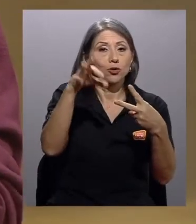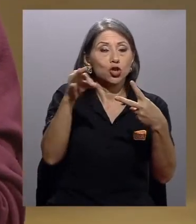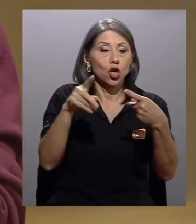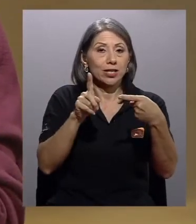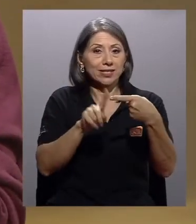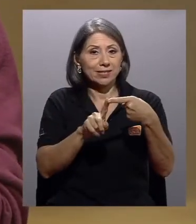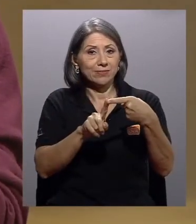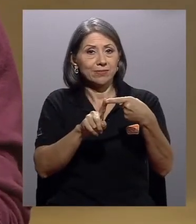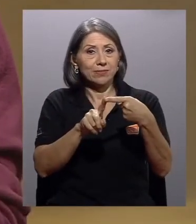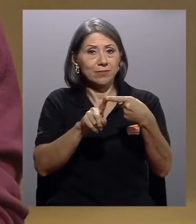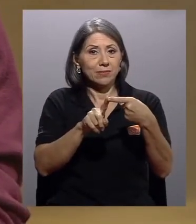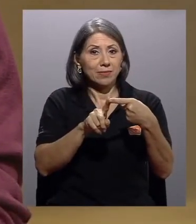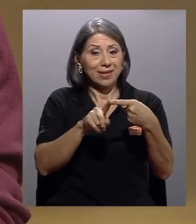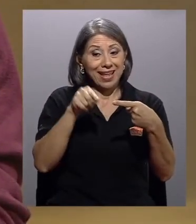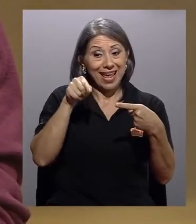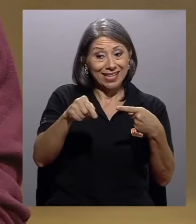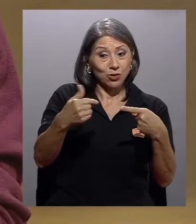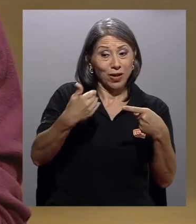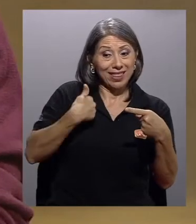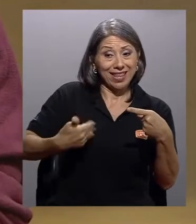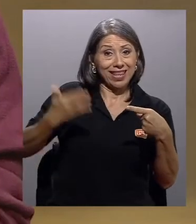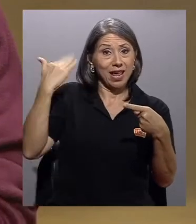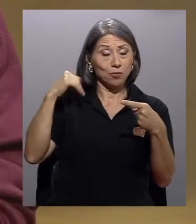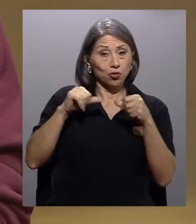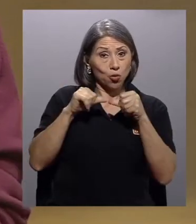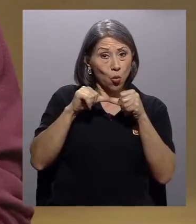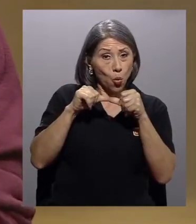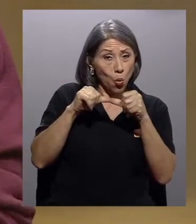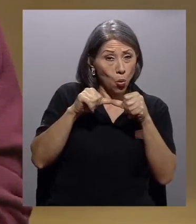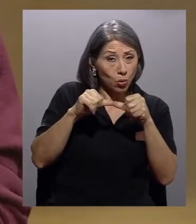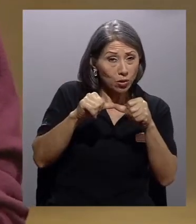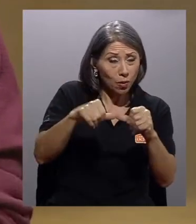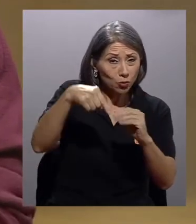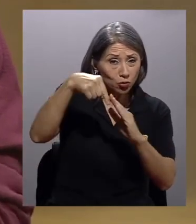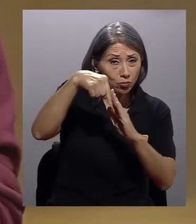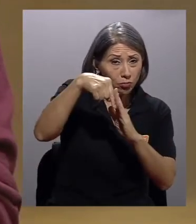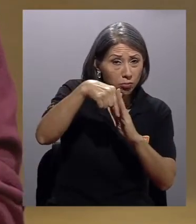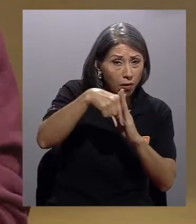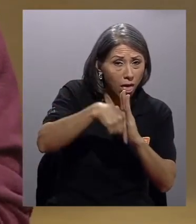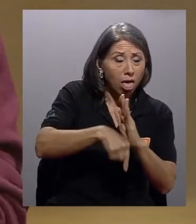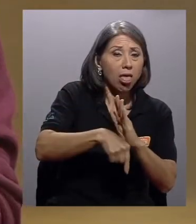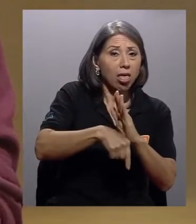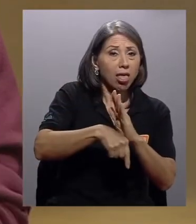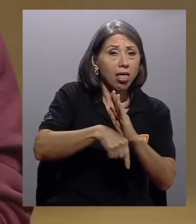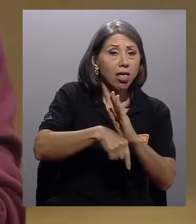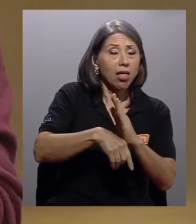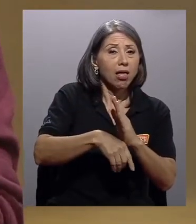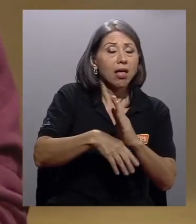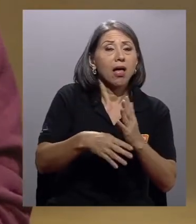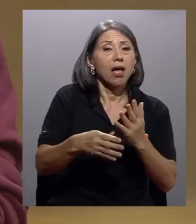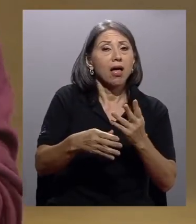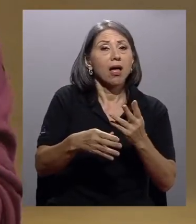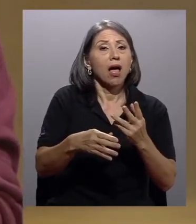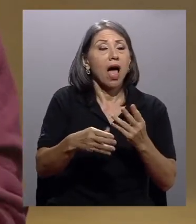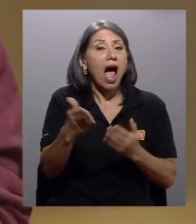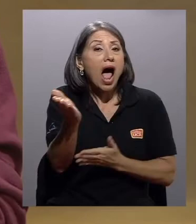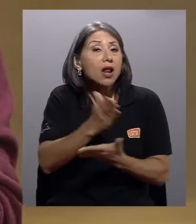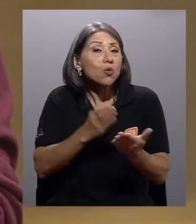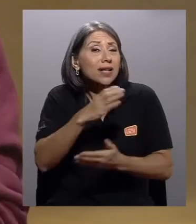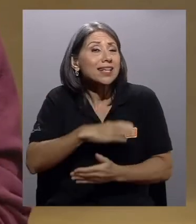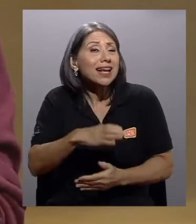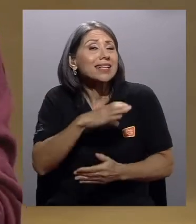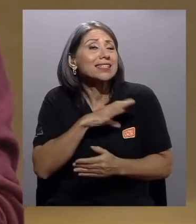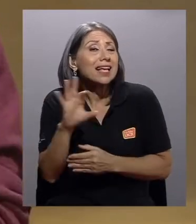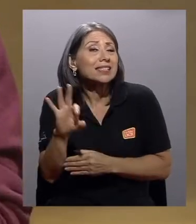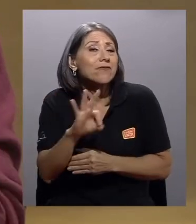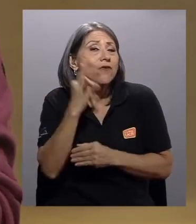esto que teníamos, retomamos algunas de las características de la